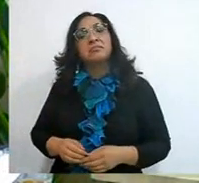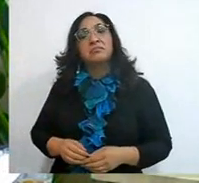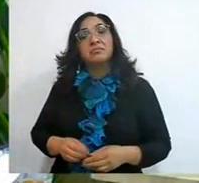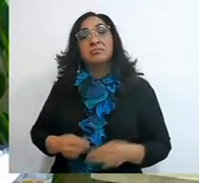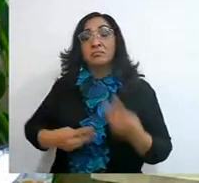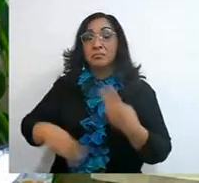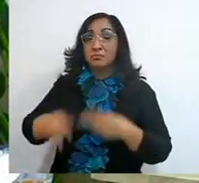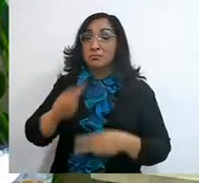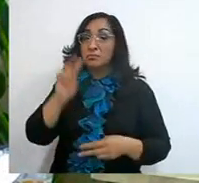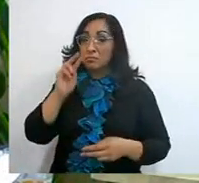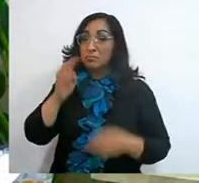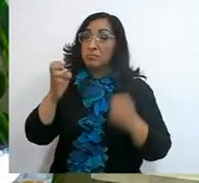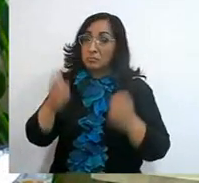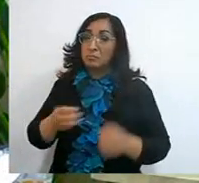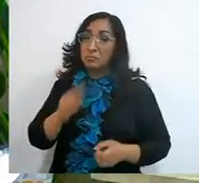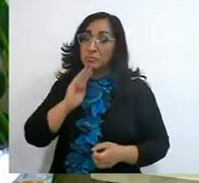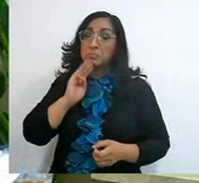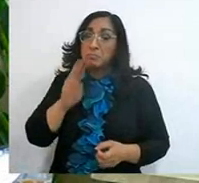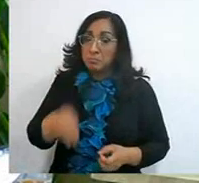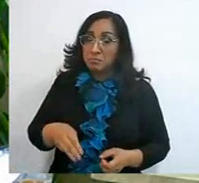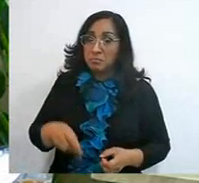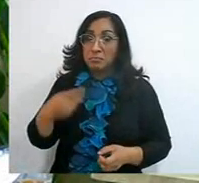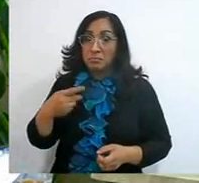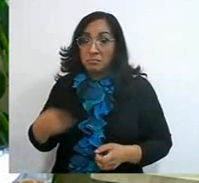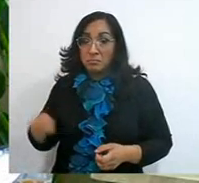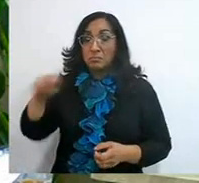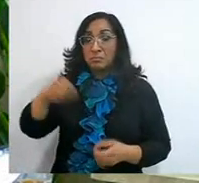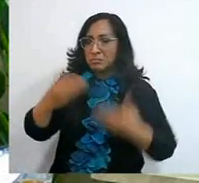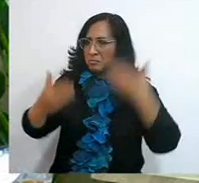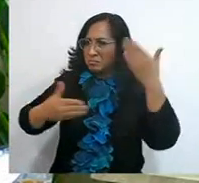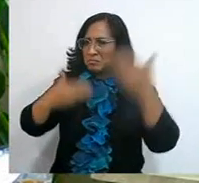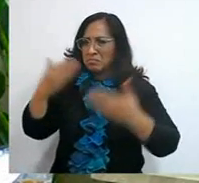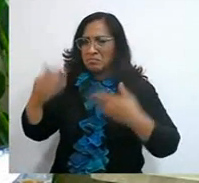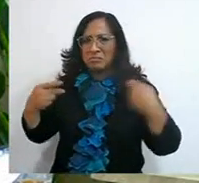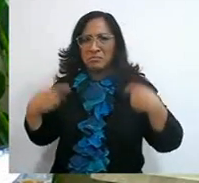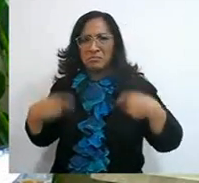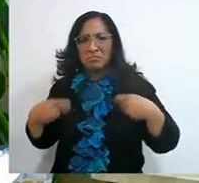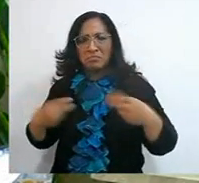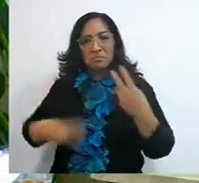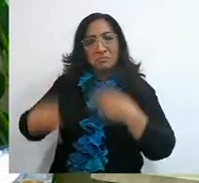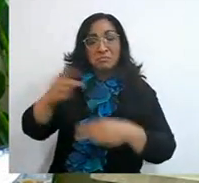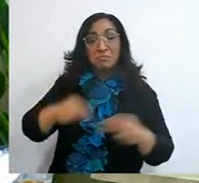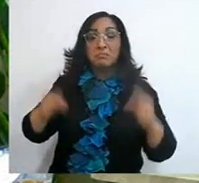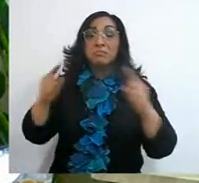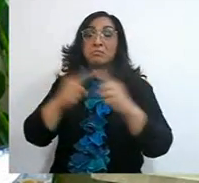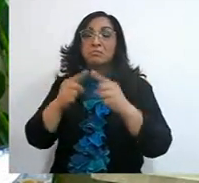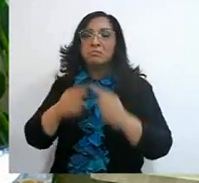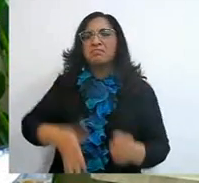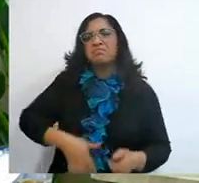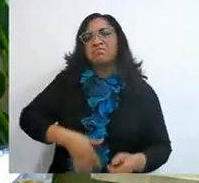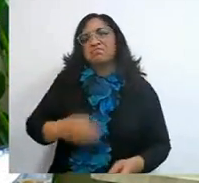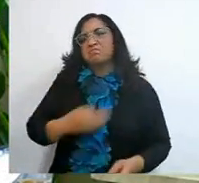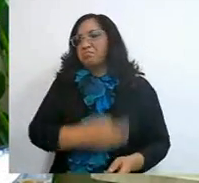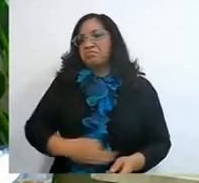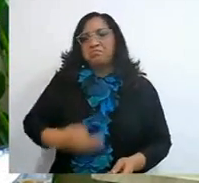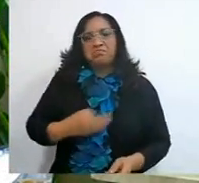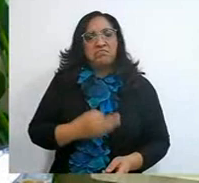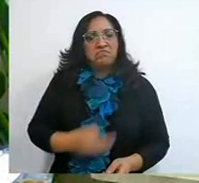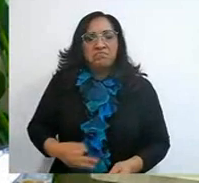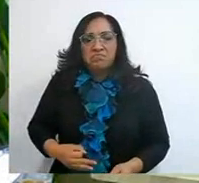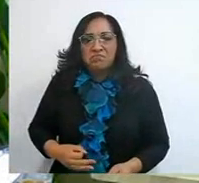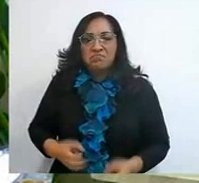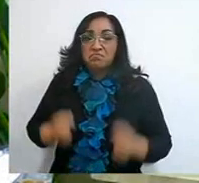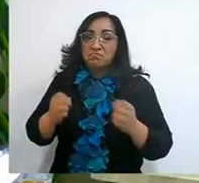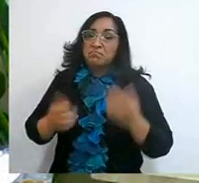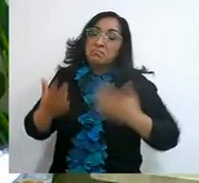Y voy a ver en qué estoy mal. Pero hoy me enseñan que la gente va a la iglesia a sentirse feliz y a estar